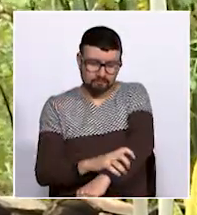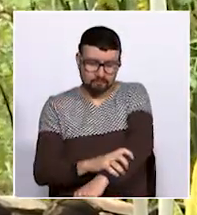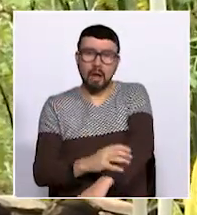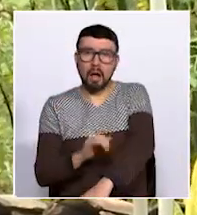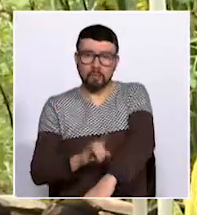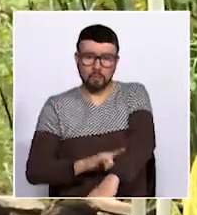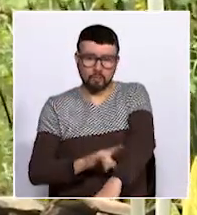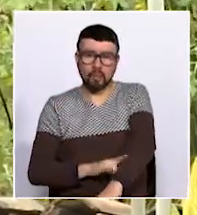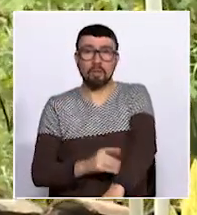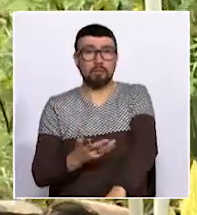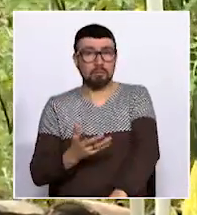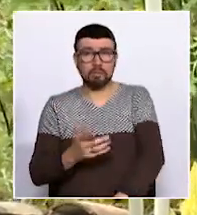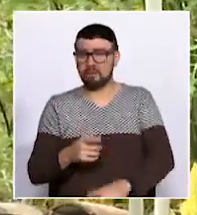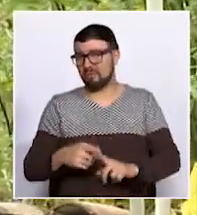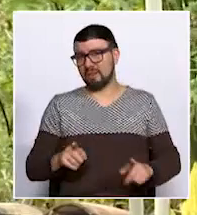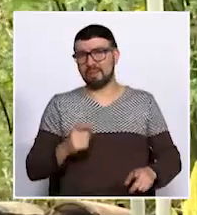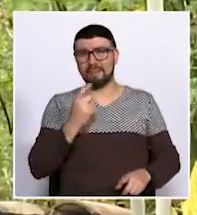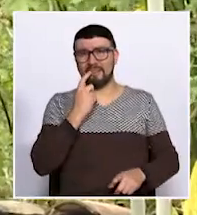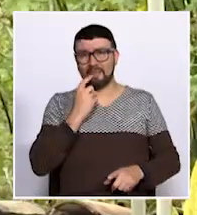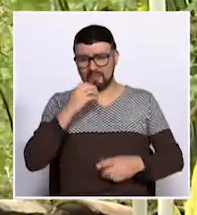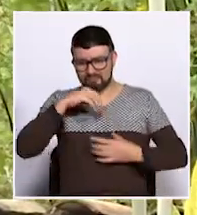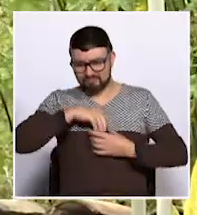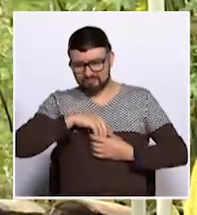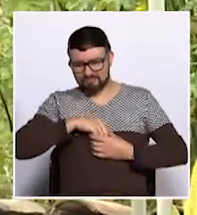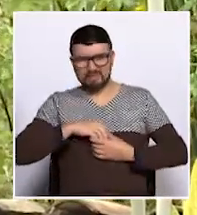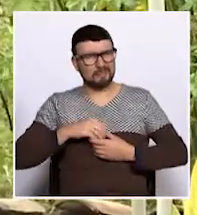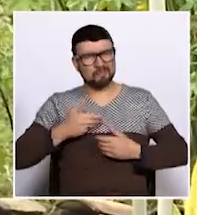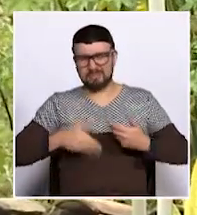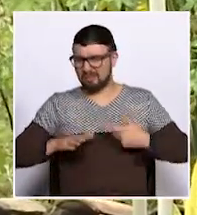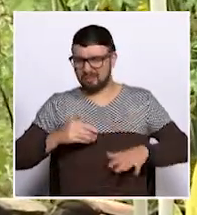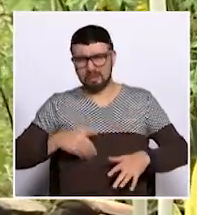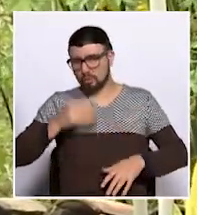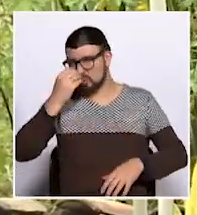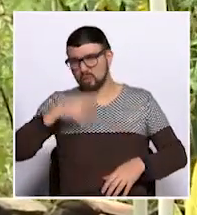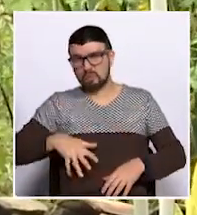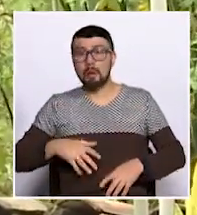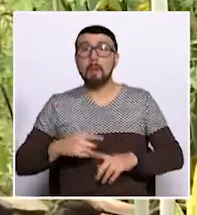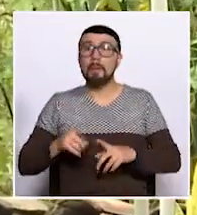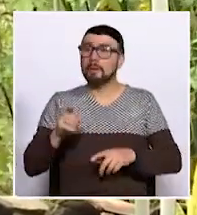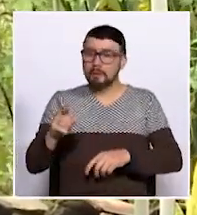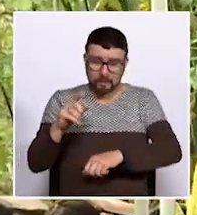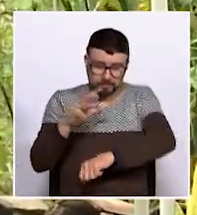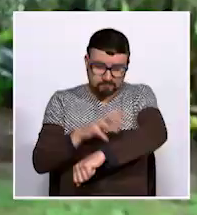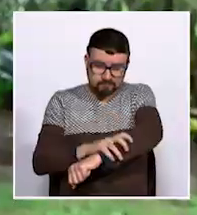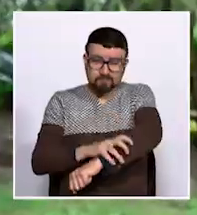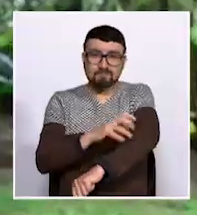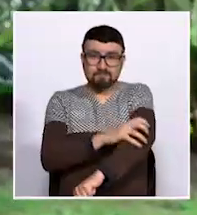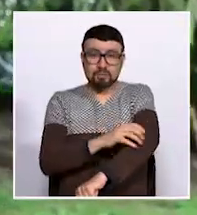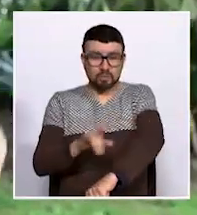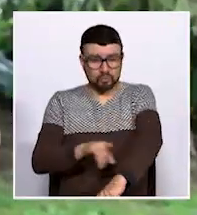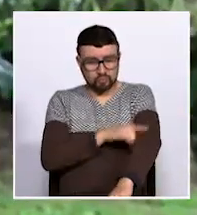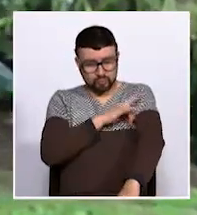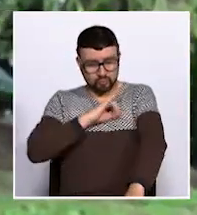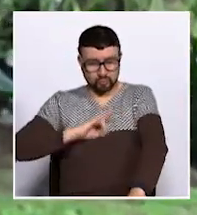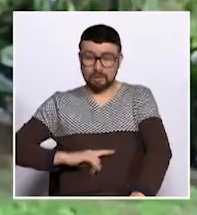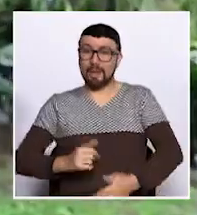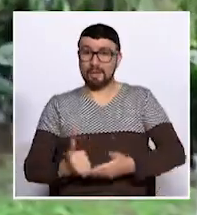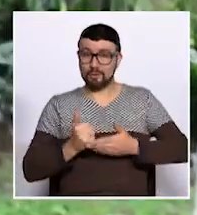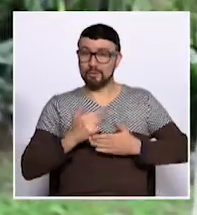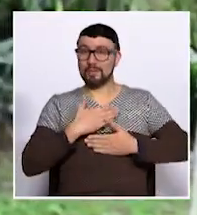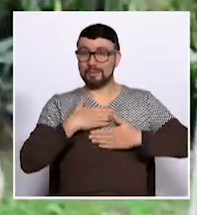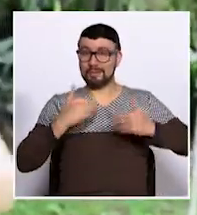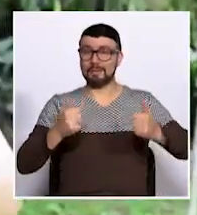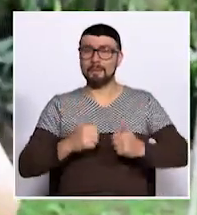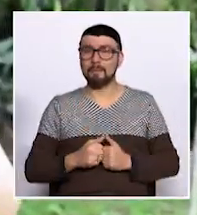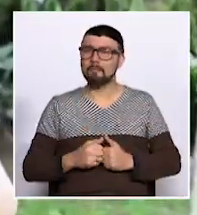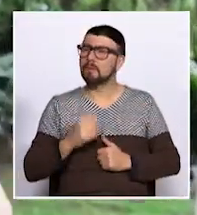a tener los minerales básicos que nos ayudan a tener una buena salud. Claro, cuando llego a la persona y junto